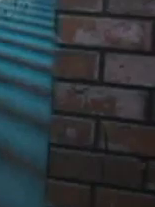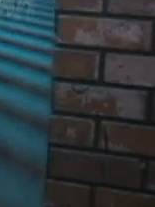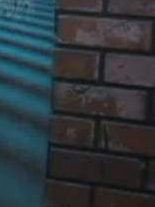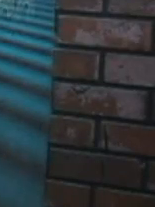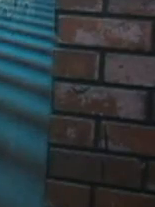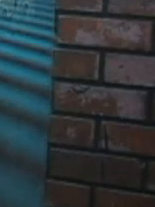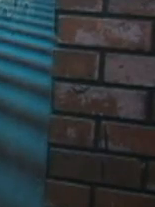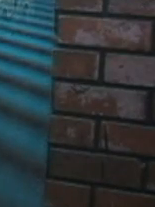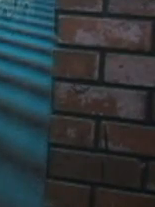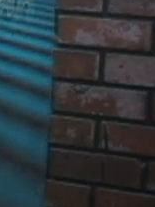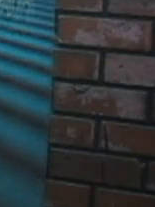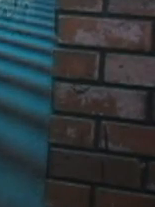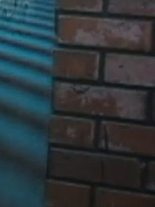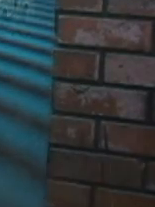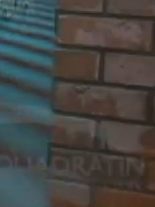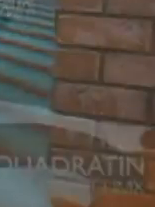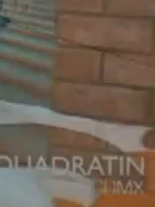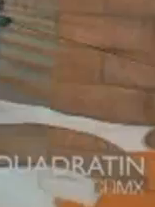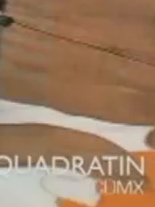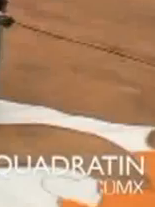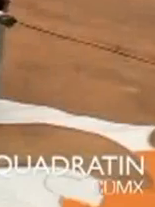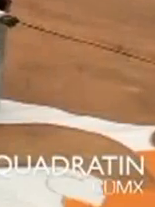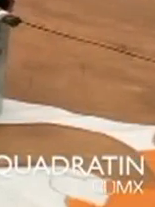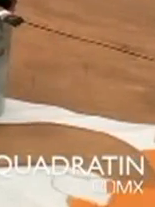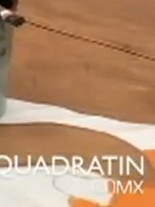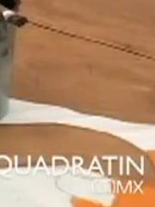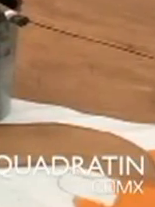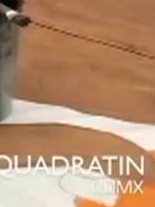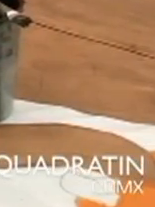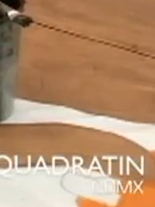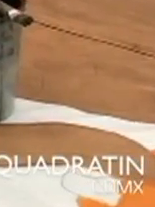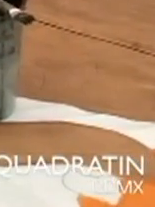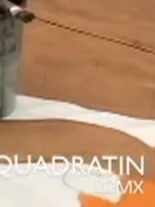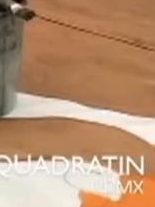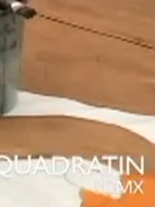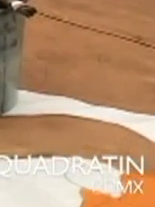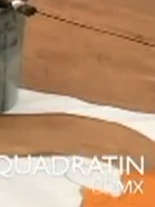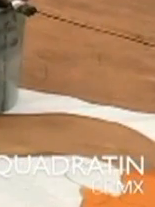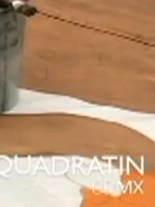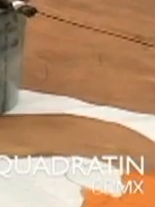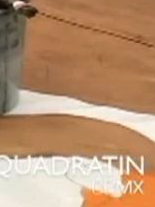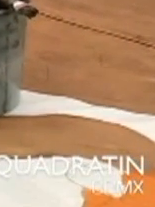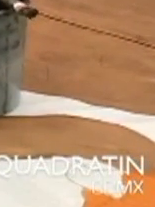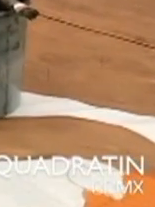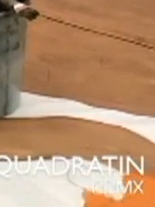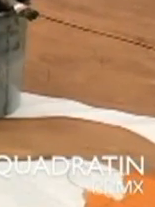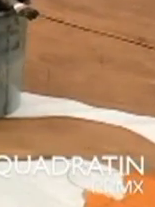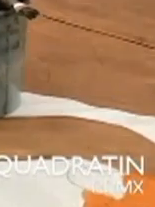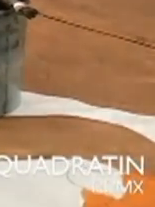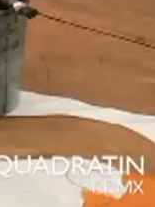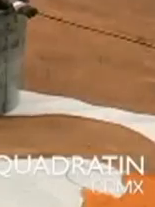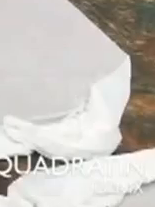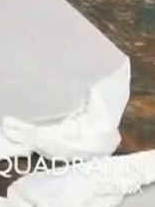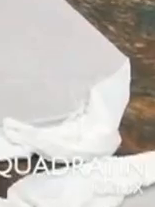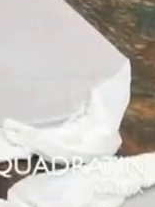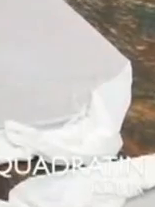Pasión transforman manuales lienzos tricolor en orgullo nacional. Por las manos militares no solo pasan armas letales,